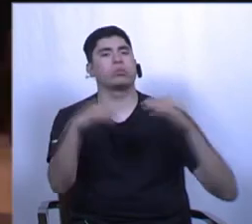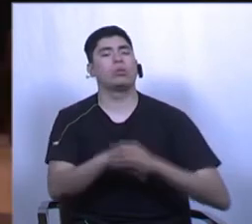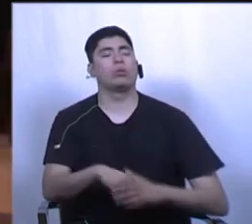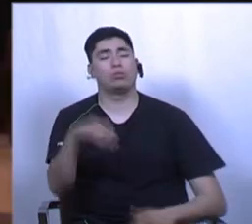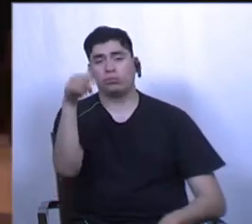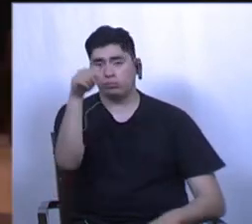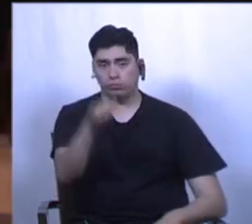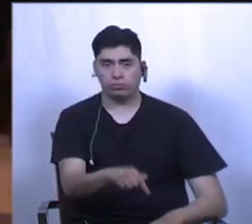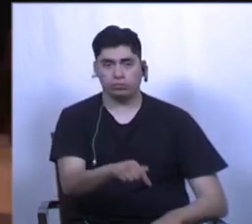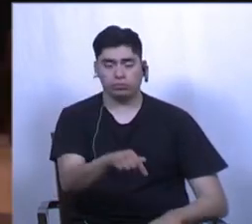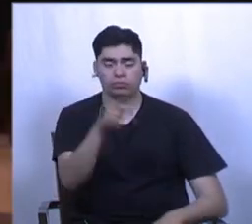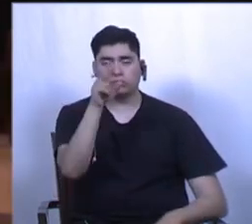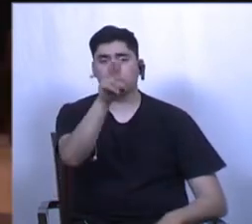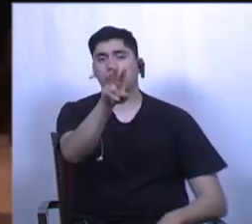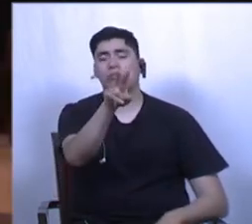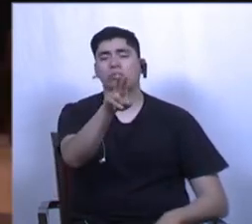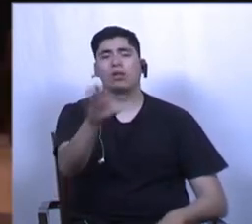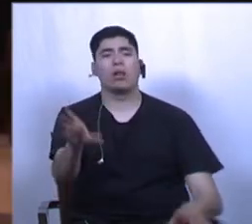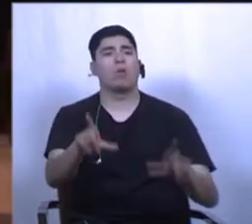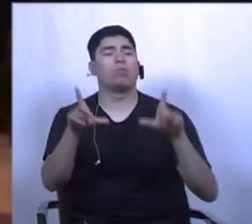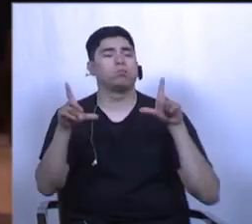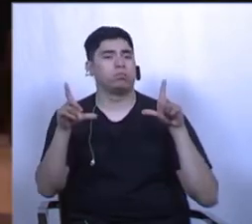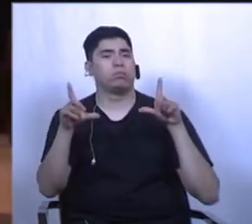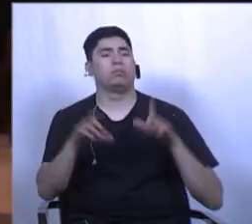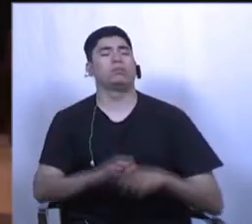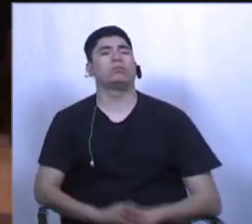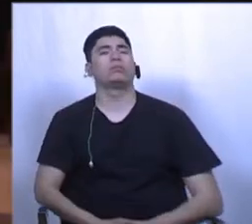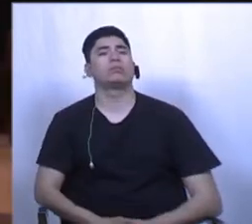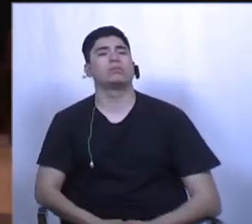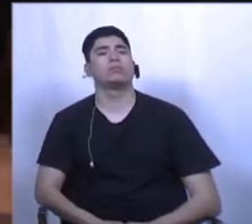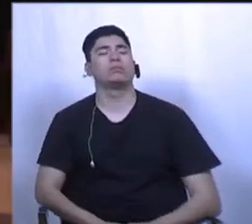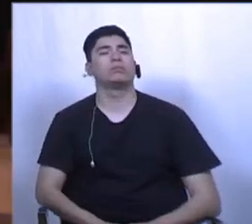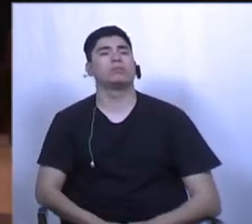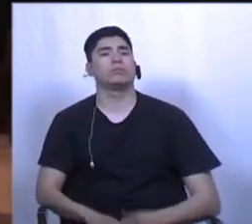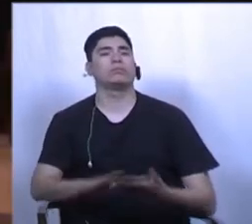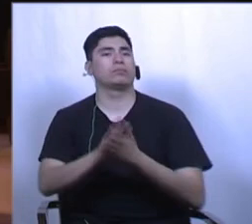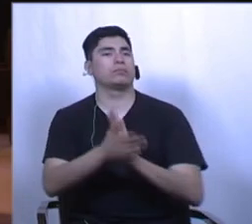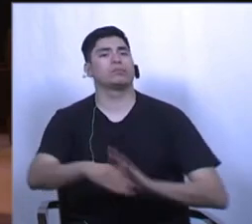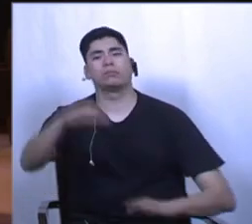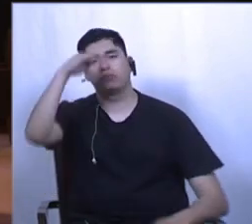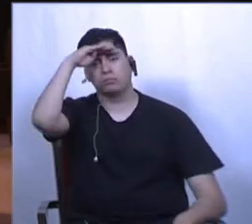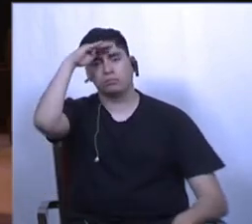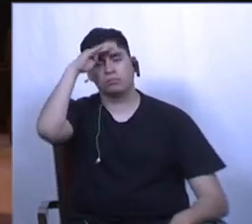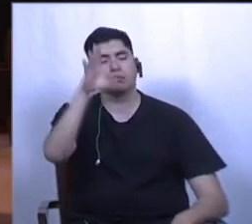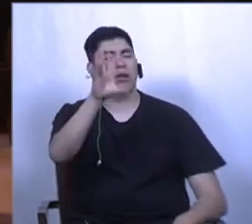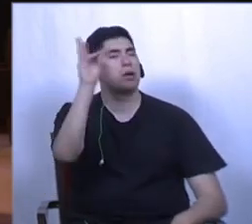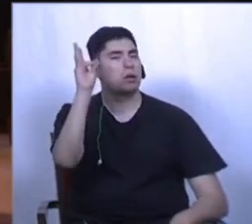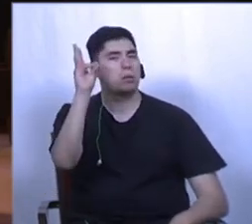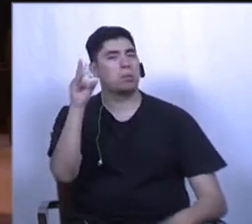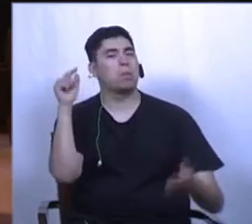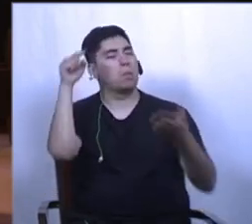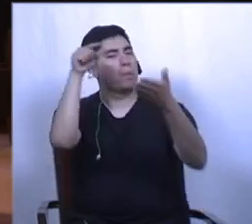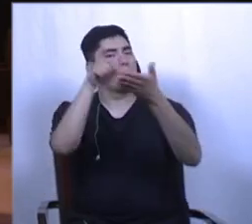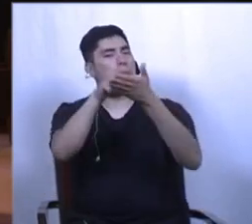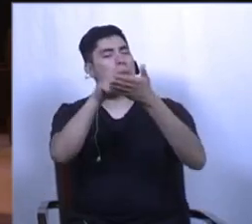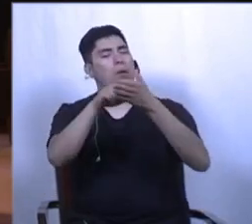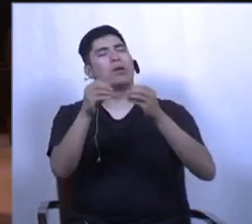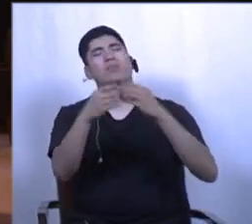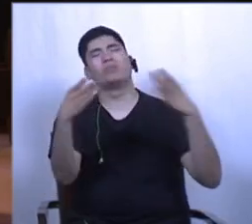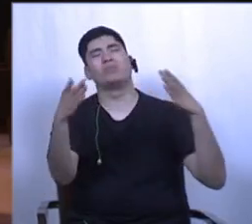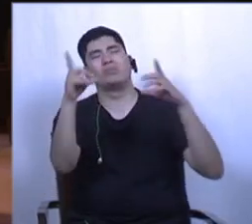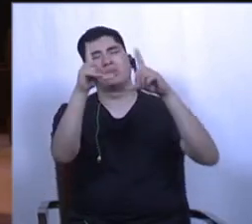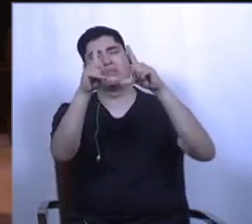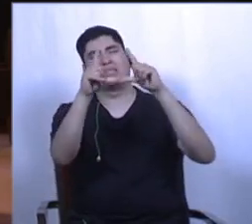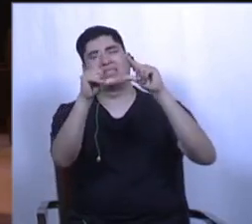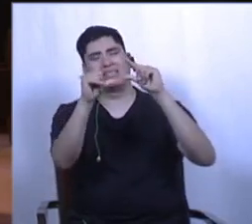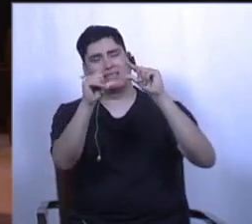Acá van a ver los efectos en probablemente ya son todos expertos y pueden ver que al medio se ve mucha degeneración